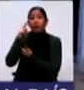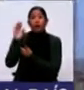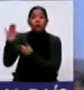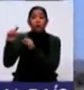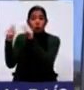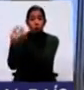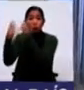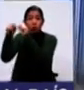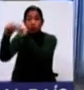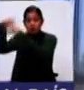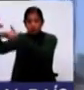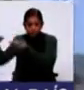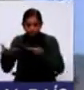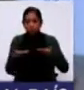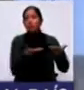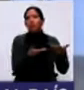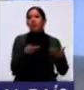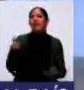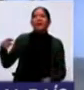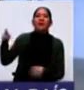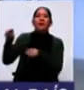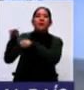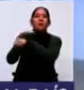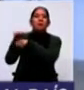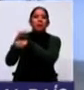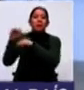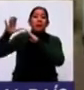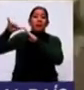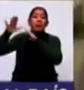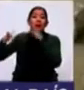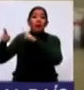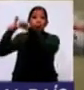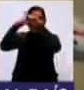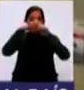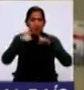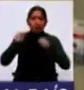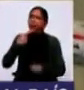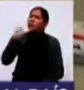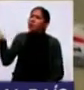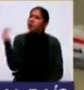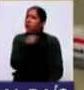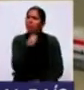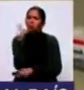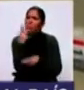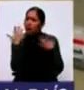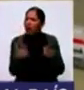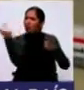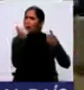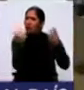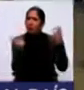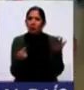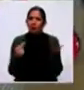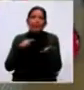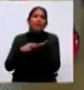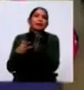recepcionar y sean ellos los principales portavoces de la riqueza turística con la que cuenta el país. Estas políticas de promoción